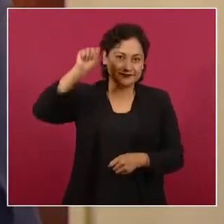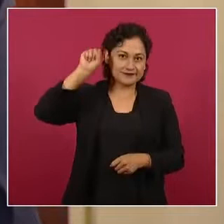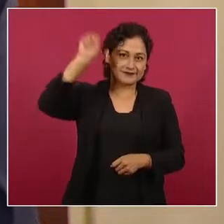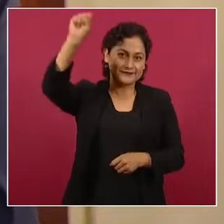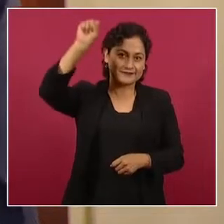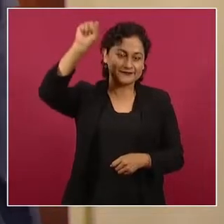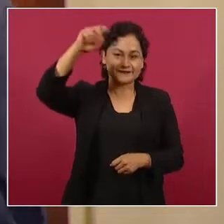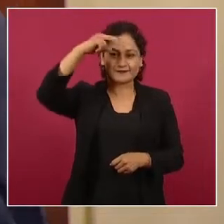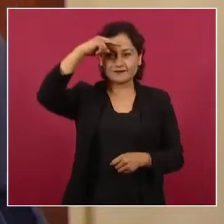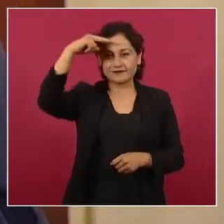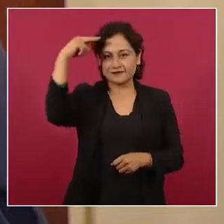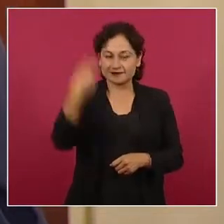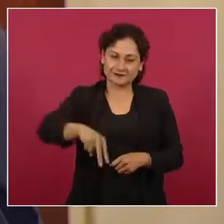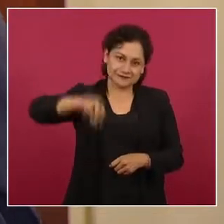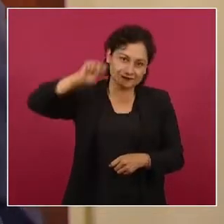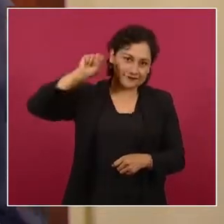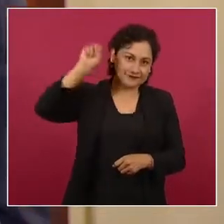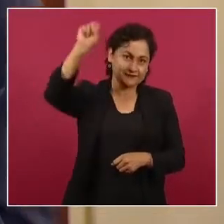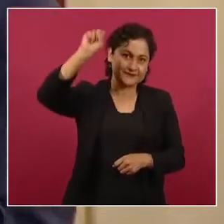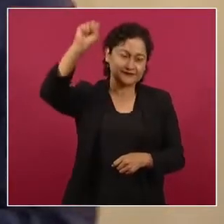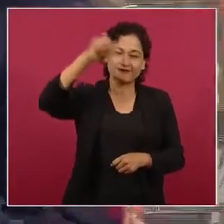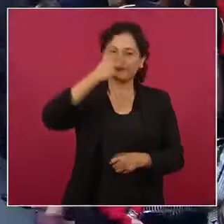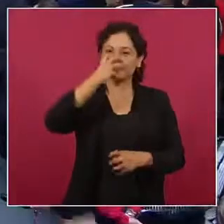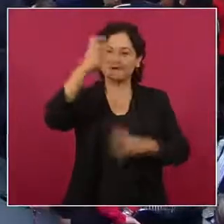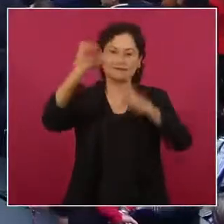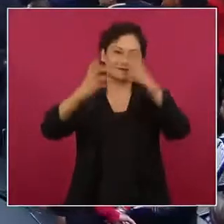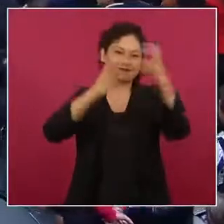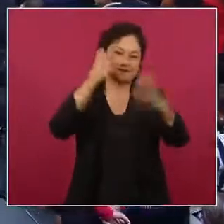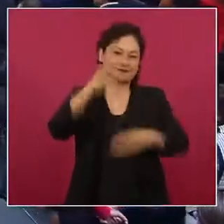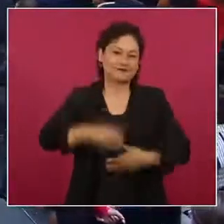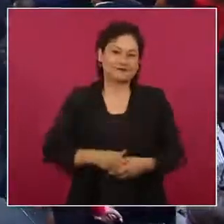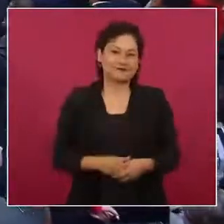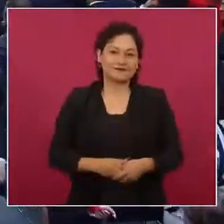México! ¡Viva México!